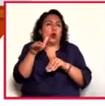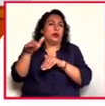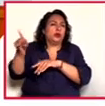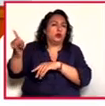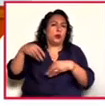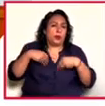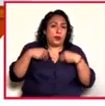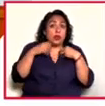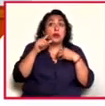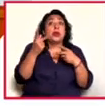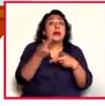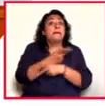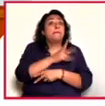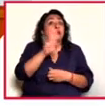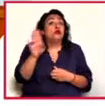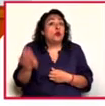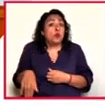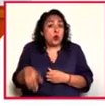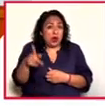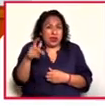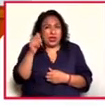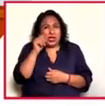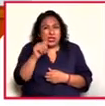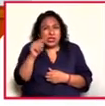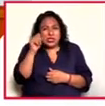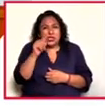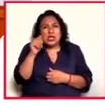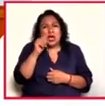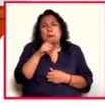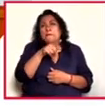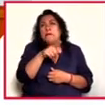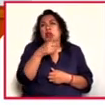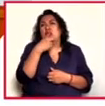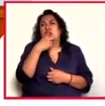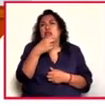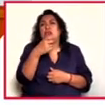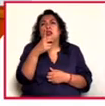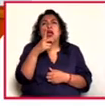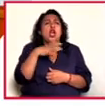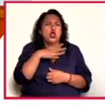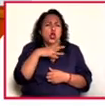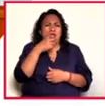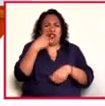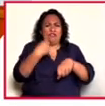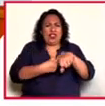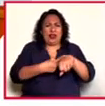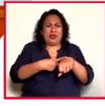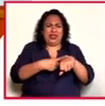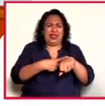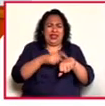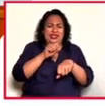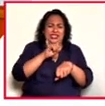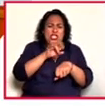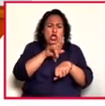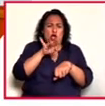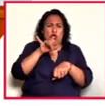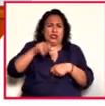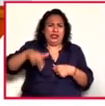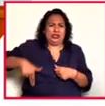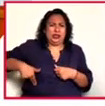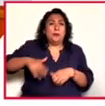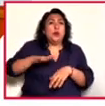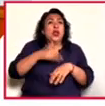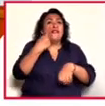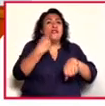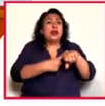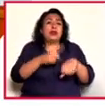la muerte, que siempre salvaba disentería. Yo digo que fue por una cirrosis hepática provocada por el paludismo que había